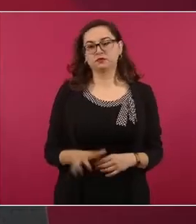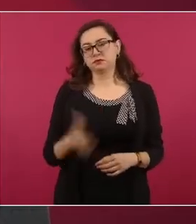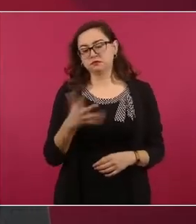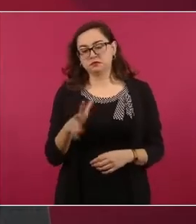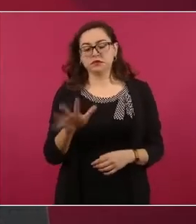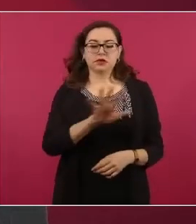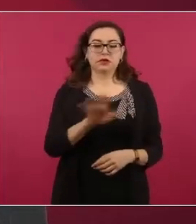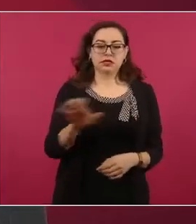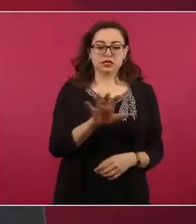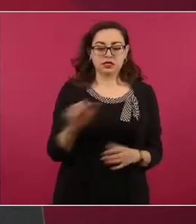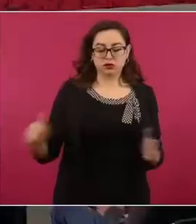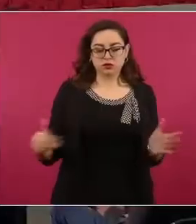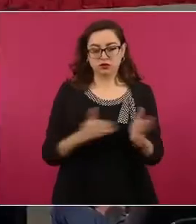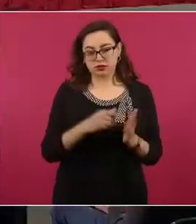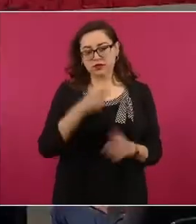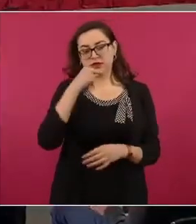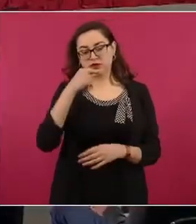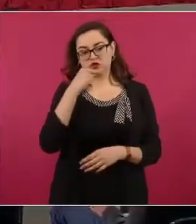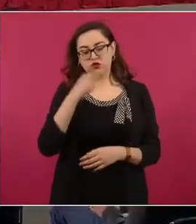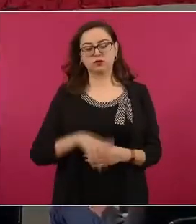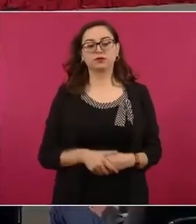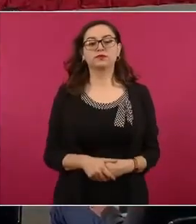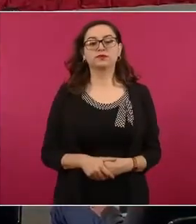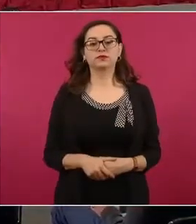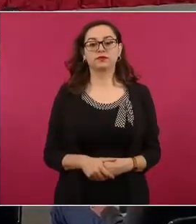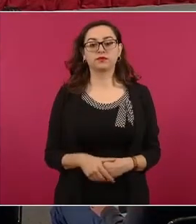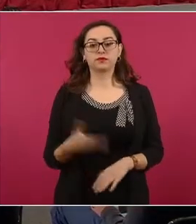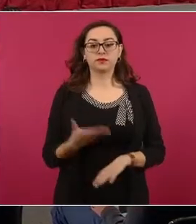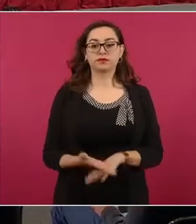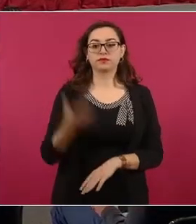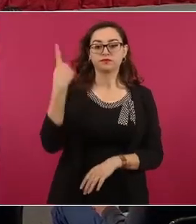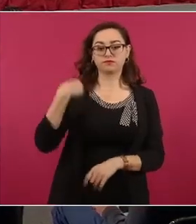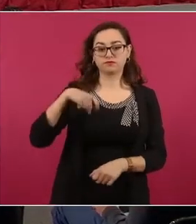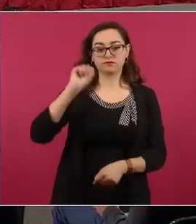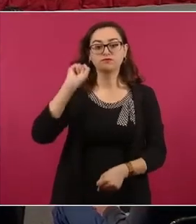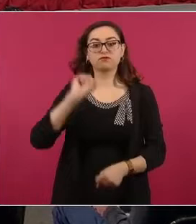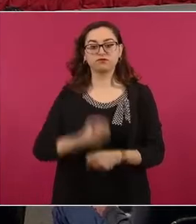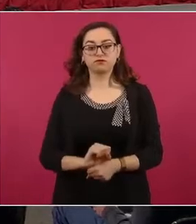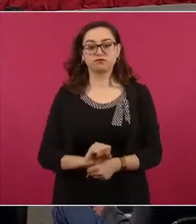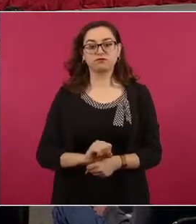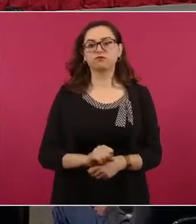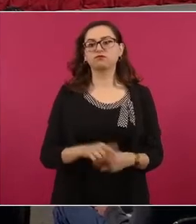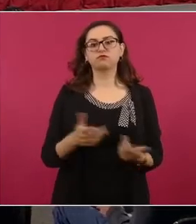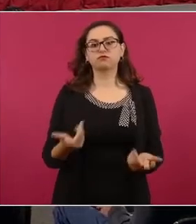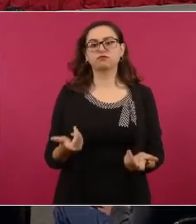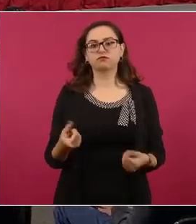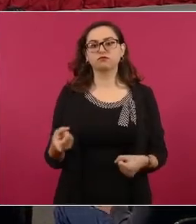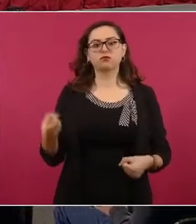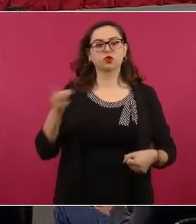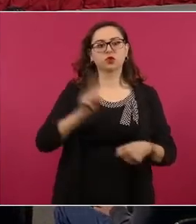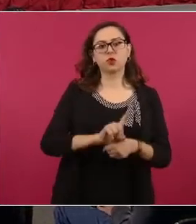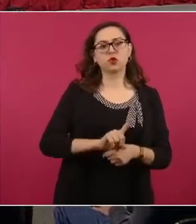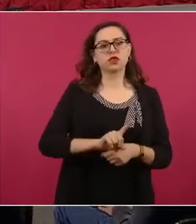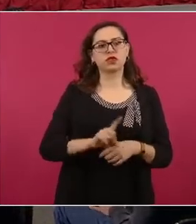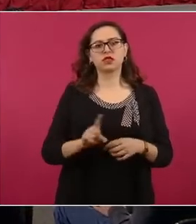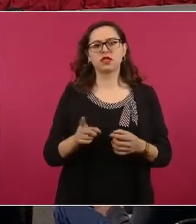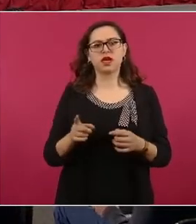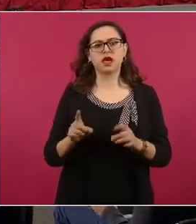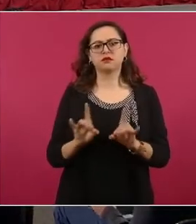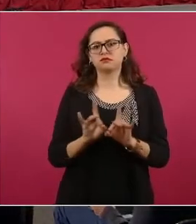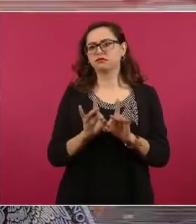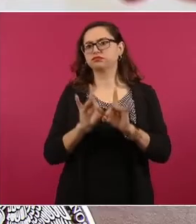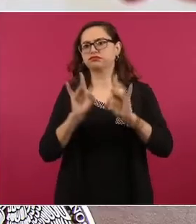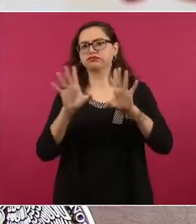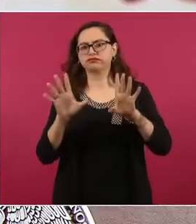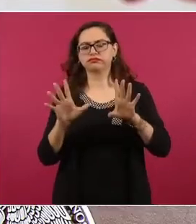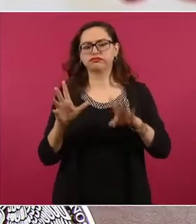500.000 de niñas y niños. La semana pasada, en un día que no fue Pulso de la Salud, Shaila Rosigel de Grupo